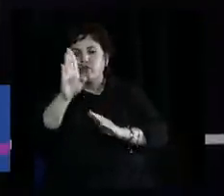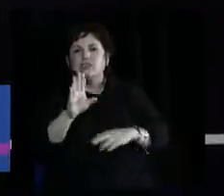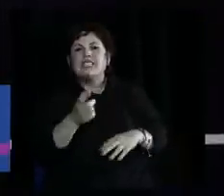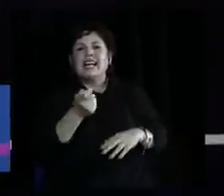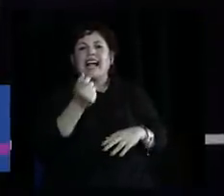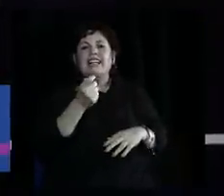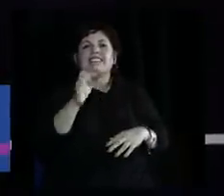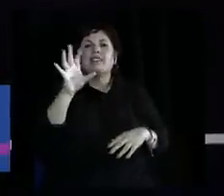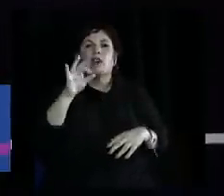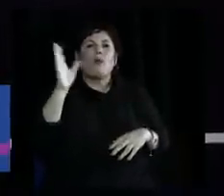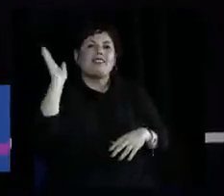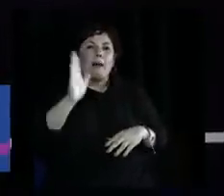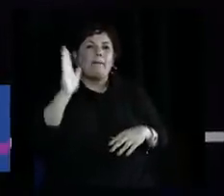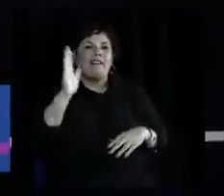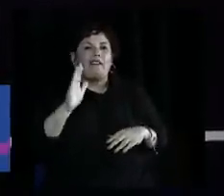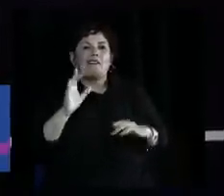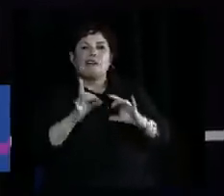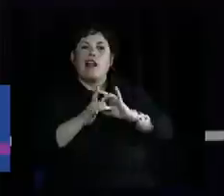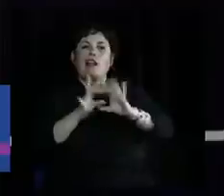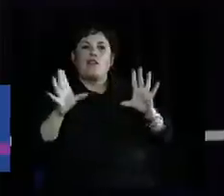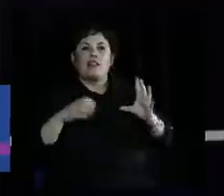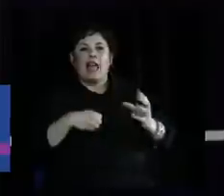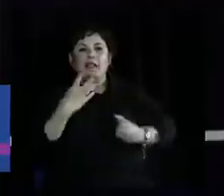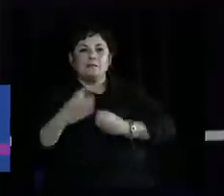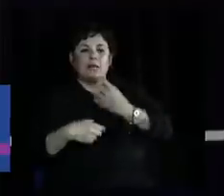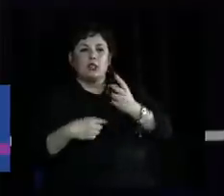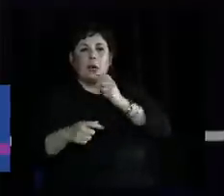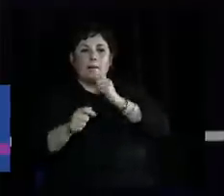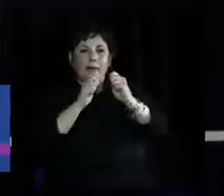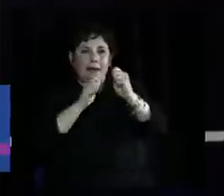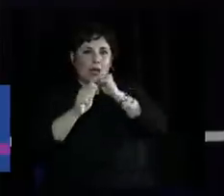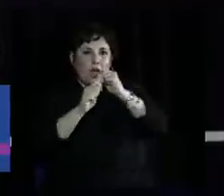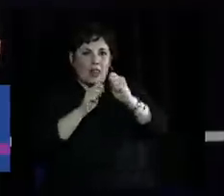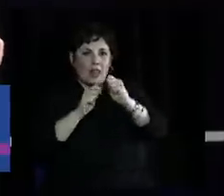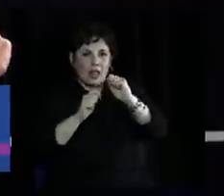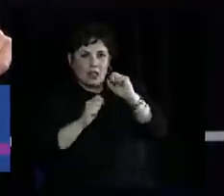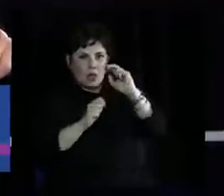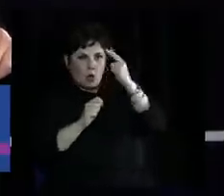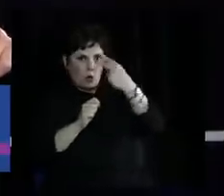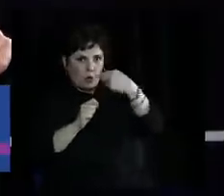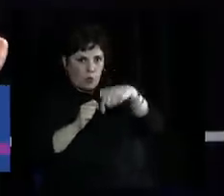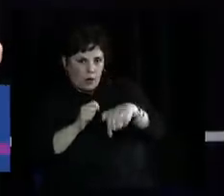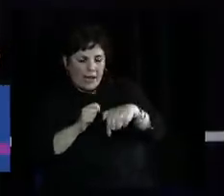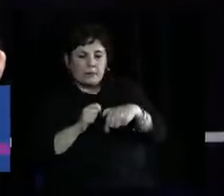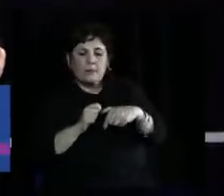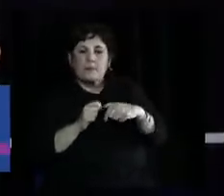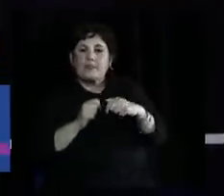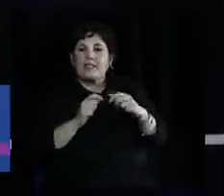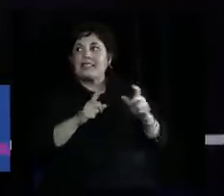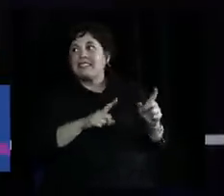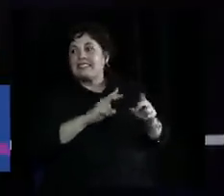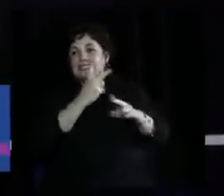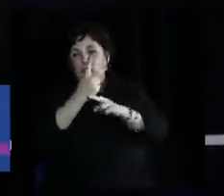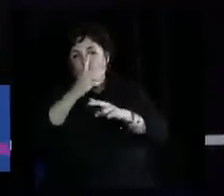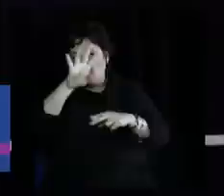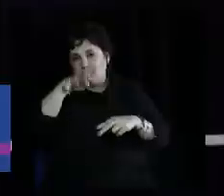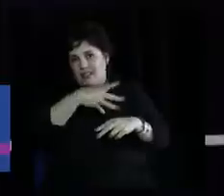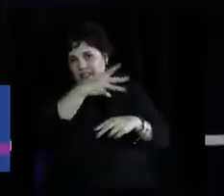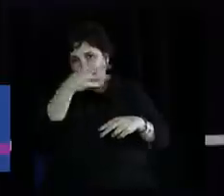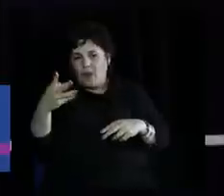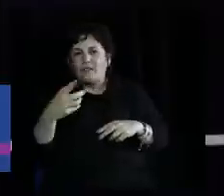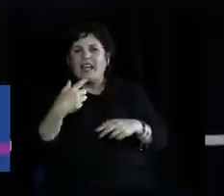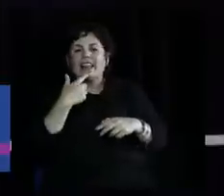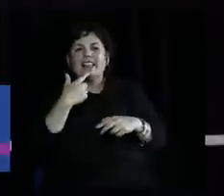50 amenazas a la libertad de expresión de periodistas en Uruguay. Si seguimos a la siguiente gráfica, que muestra